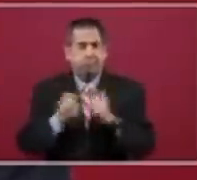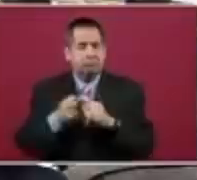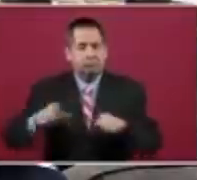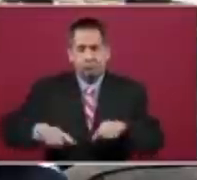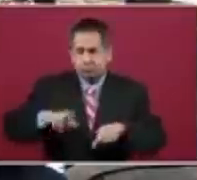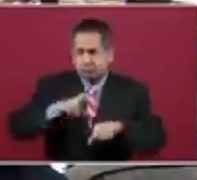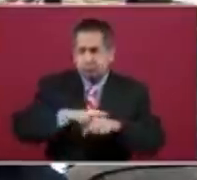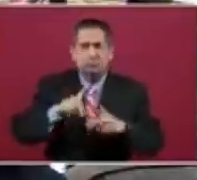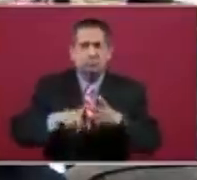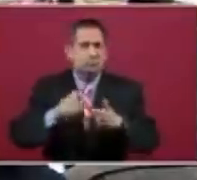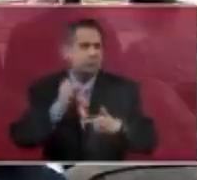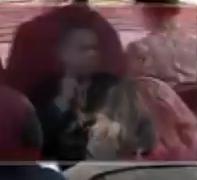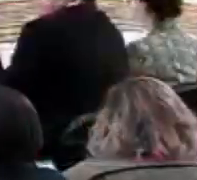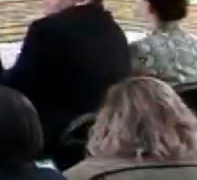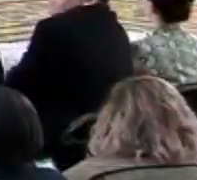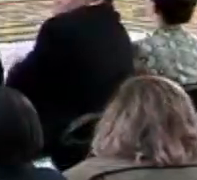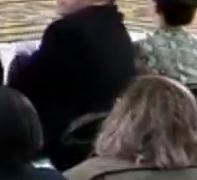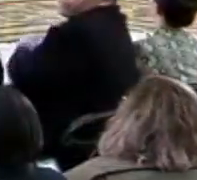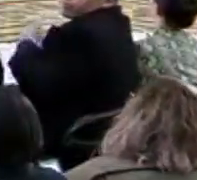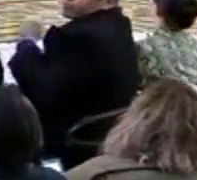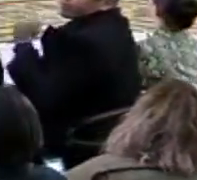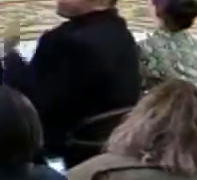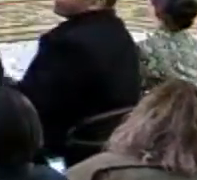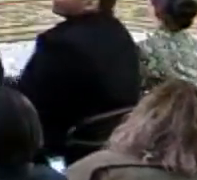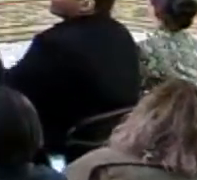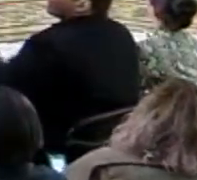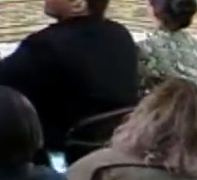gobernadores, con legisladores,